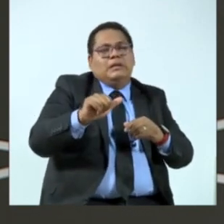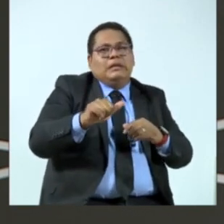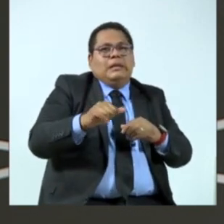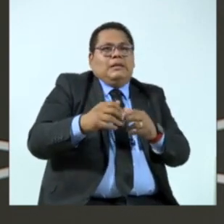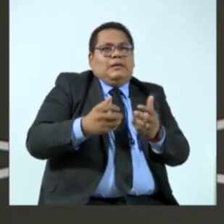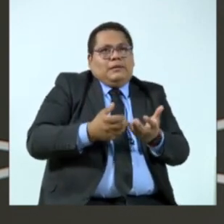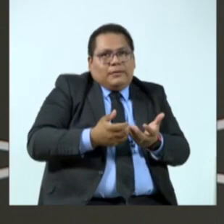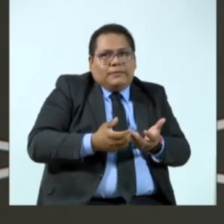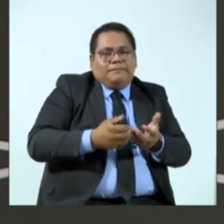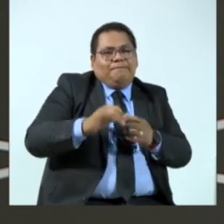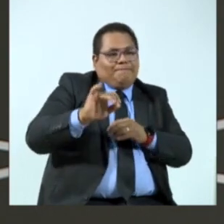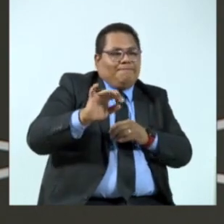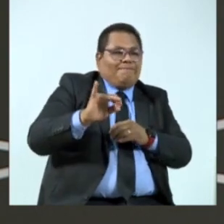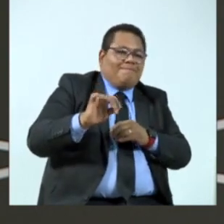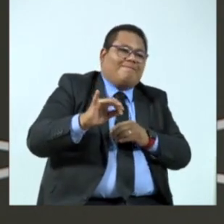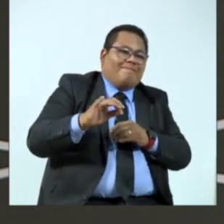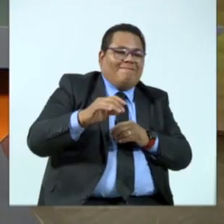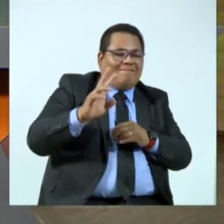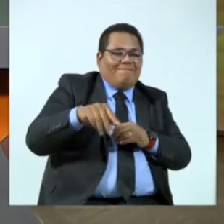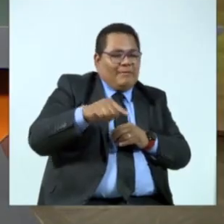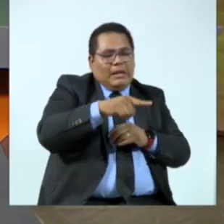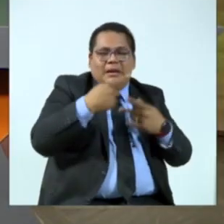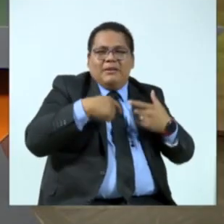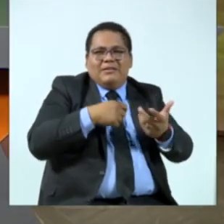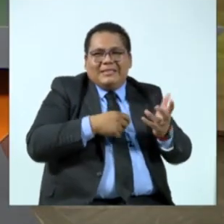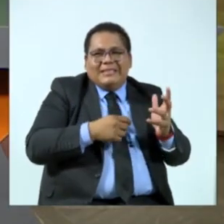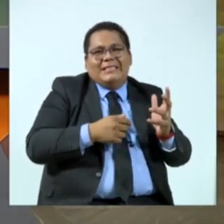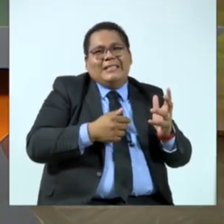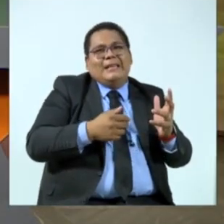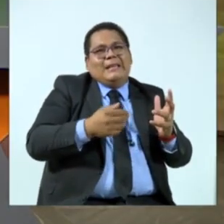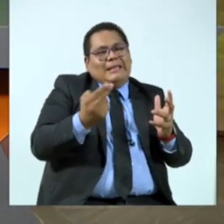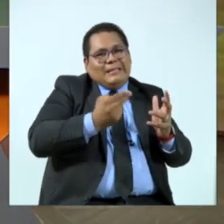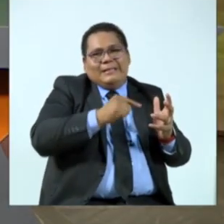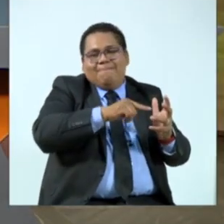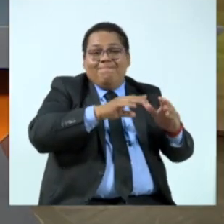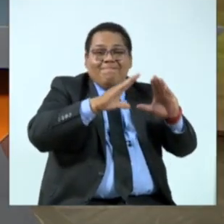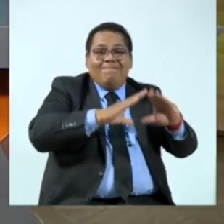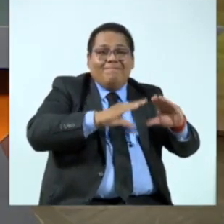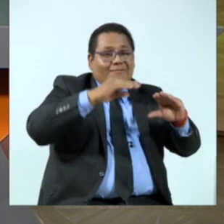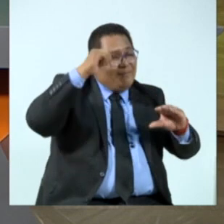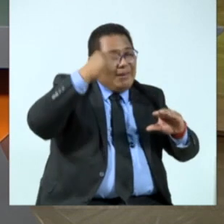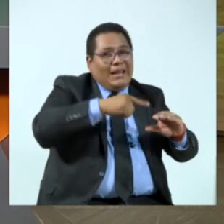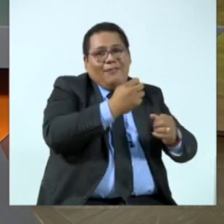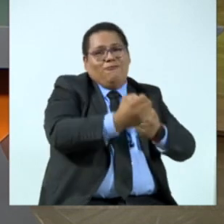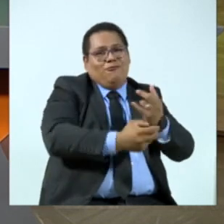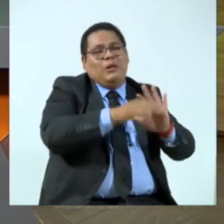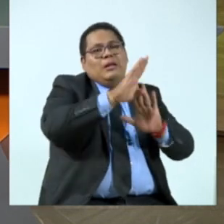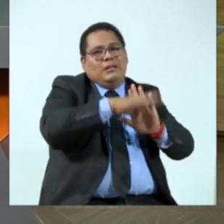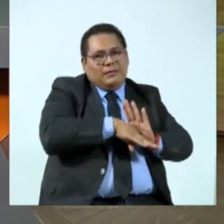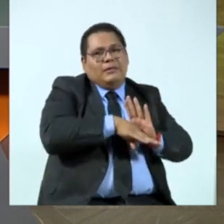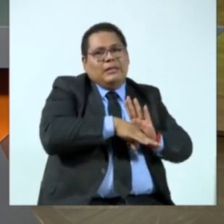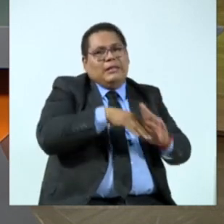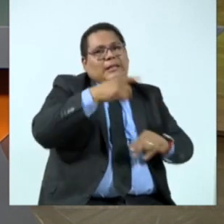tema de los ciudadanos es un tema muy importante que nos va va a ayudar a poder reducir este tipo de de incidentes verdad como